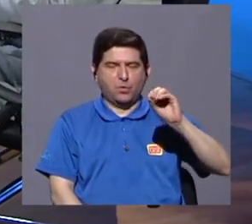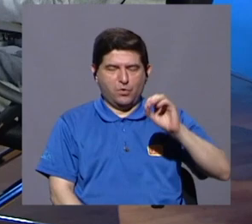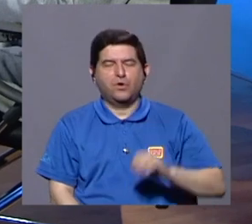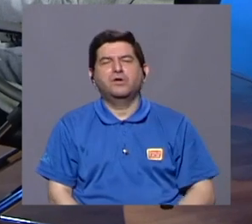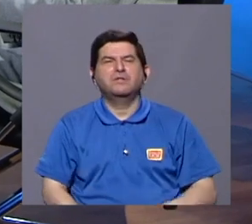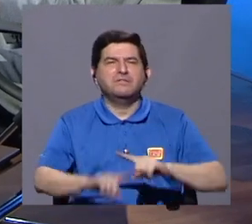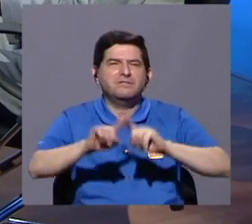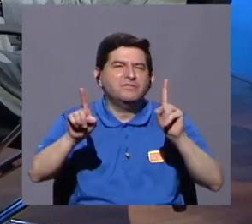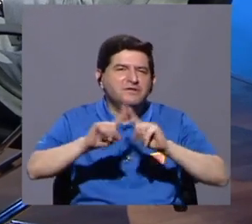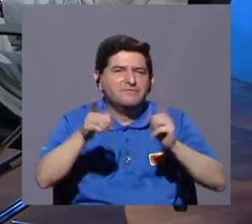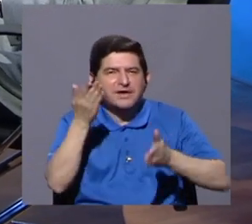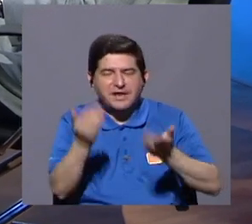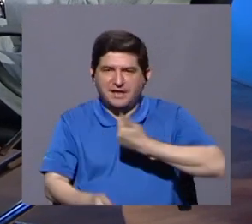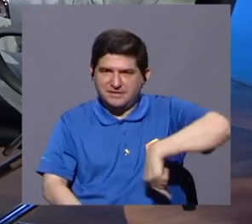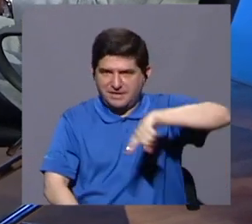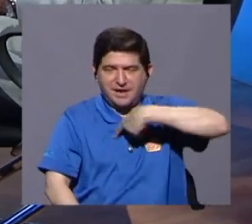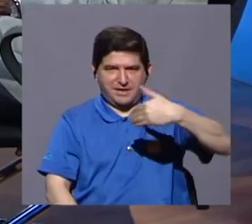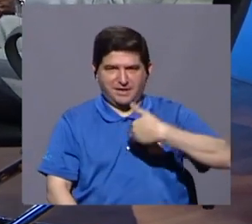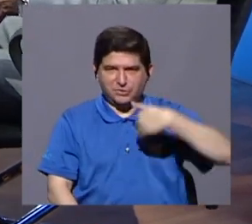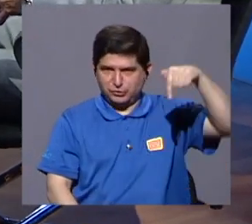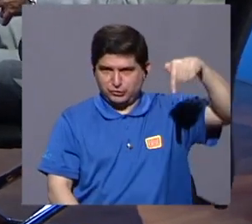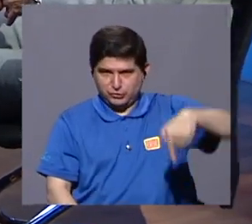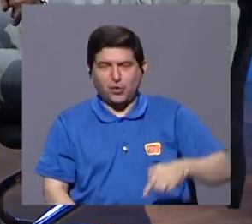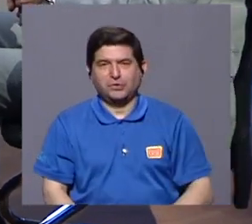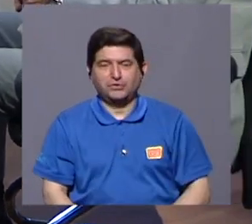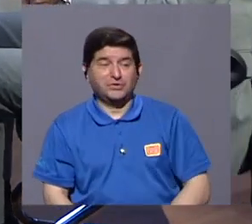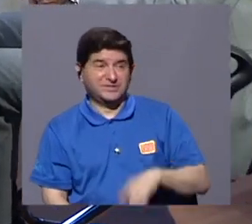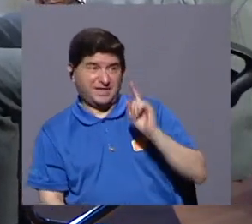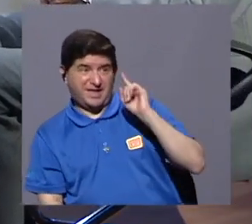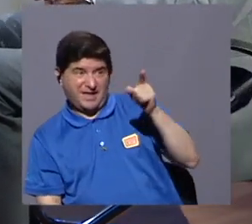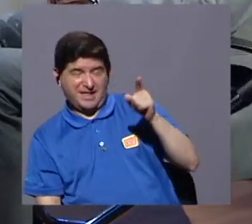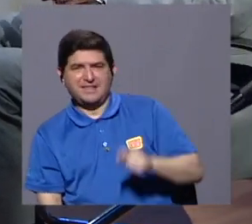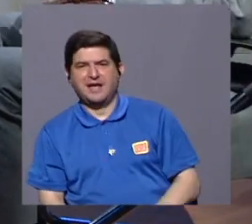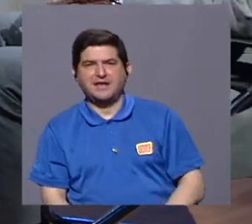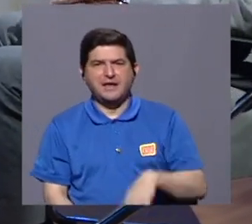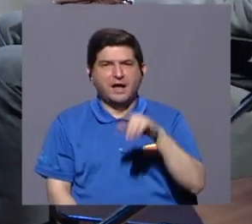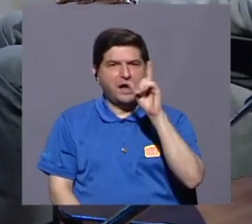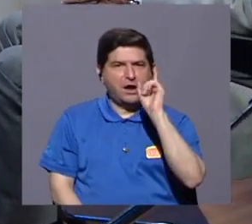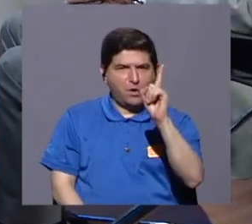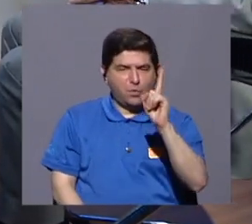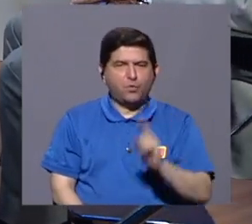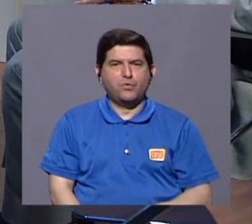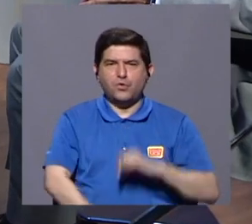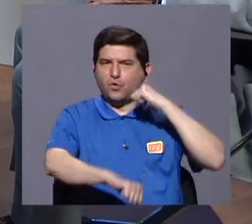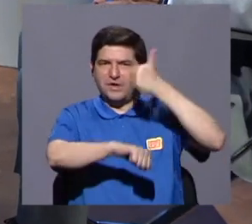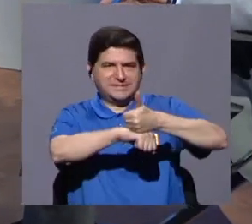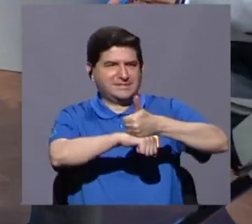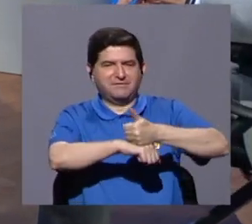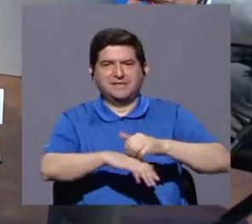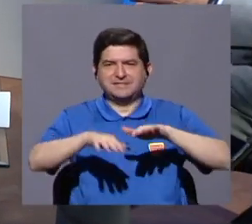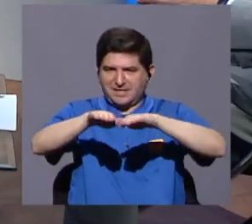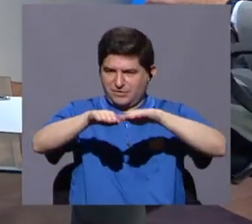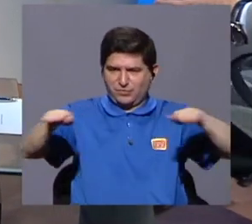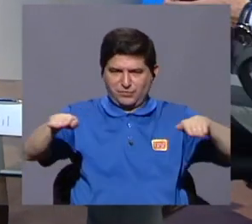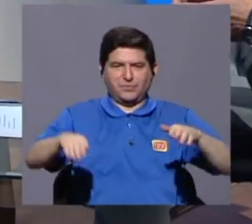al que al que nosotros tenemos aquí el de arecibo era un plato que estaba este puesto en tierra literalmente estaba